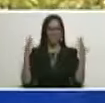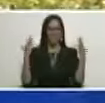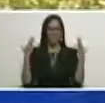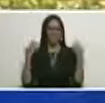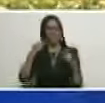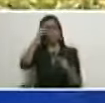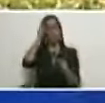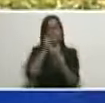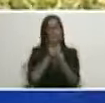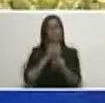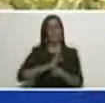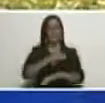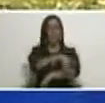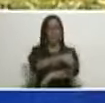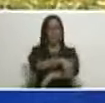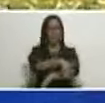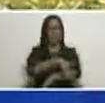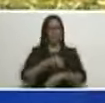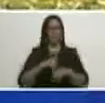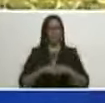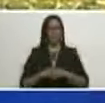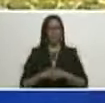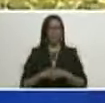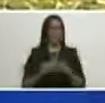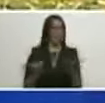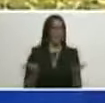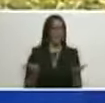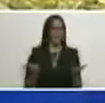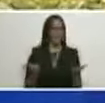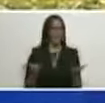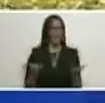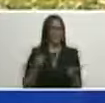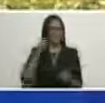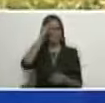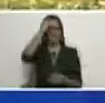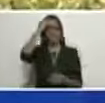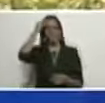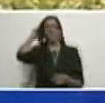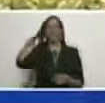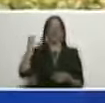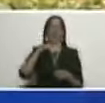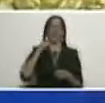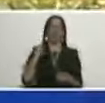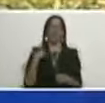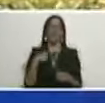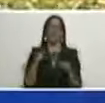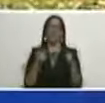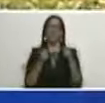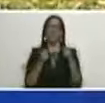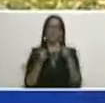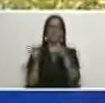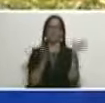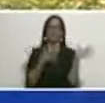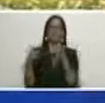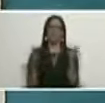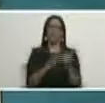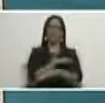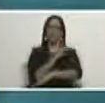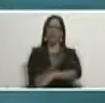La esperanza está en la calle. Ah, aquí uno tiene que agarrar bien las cosas porque el viento es fuerte,